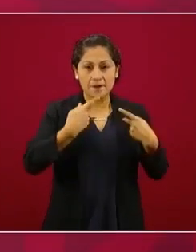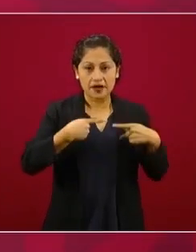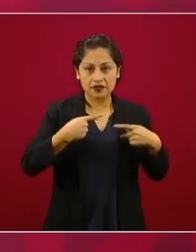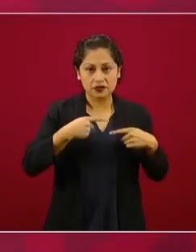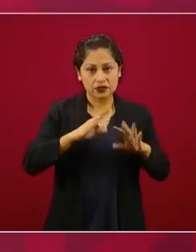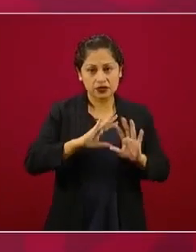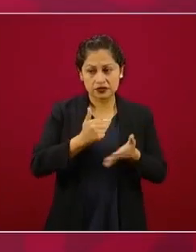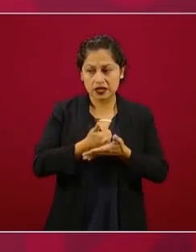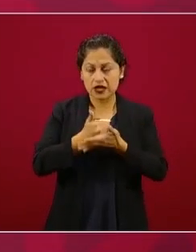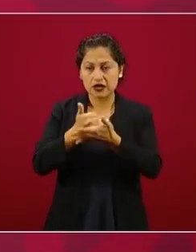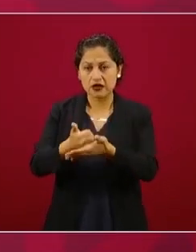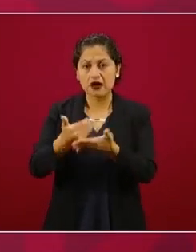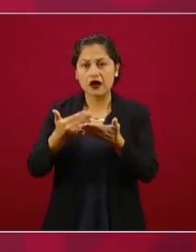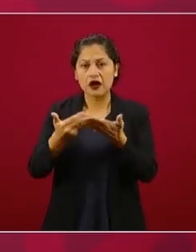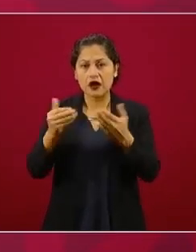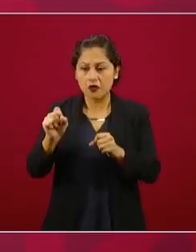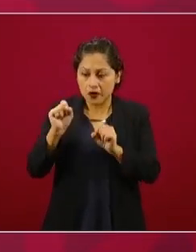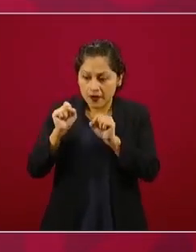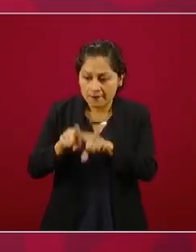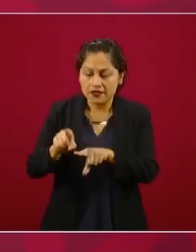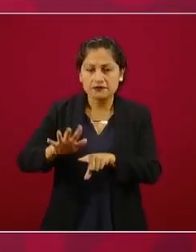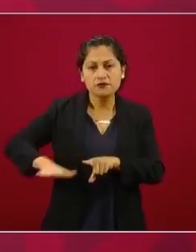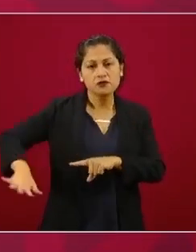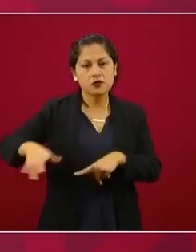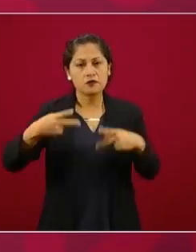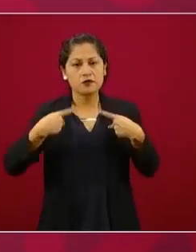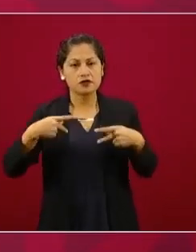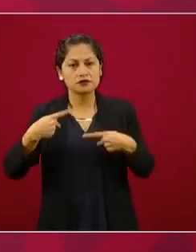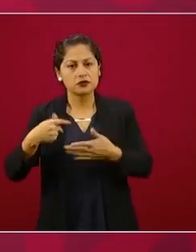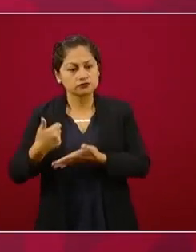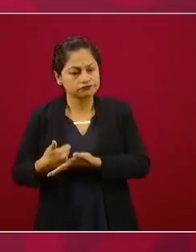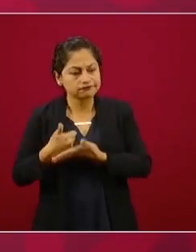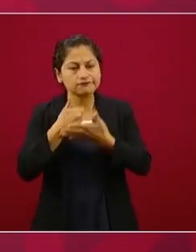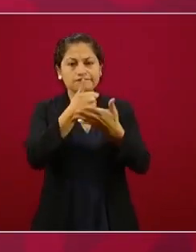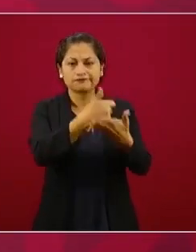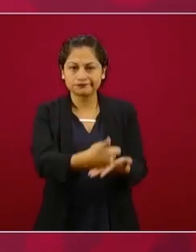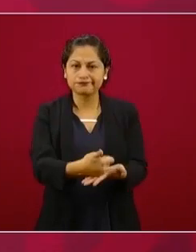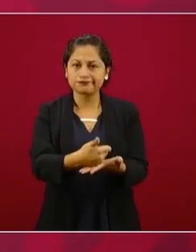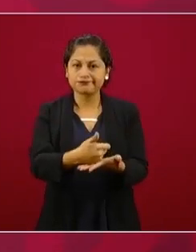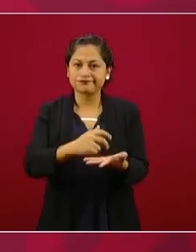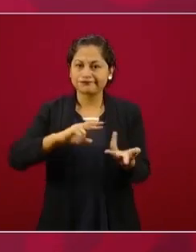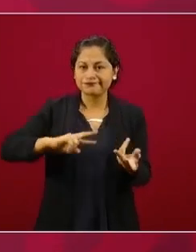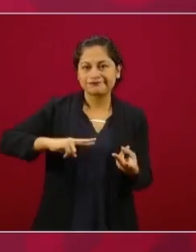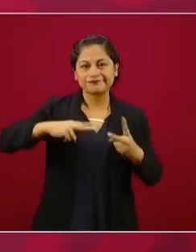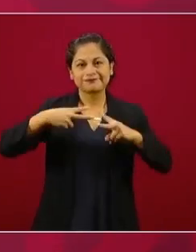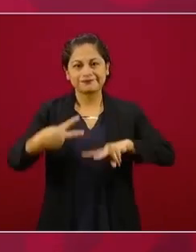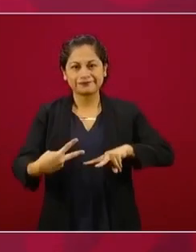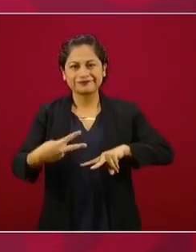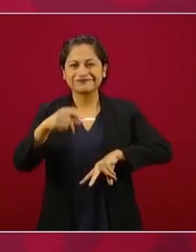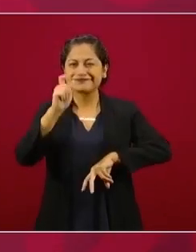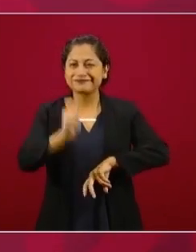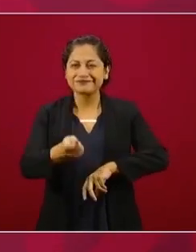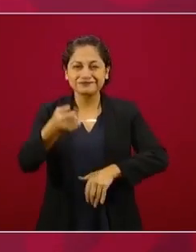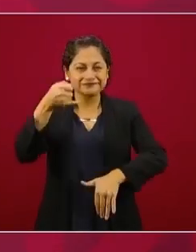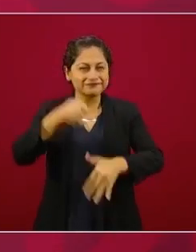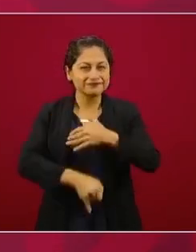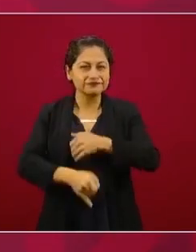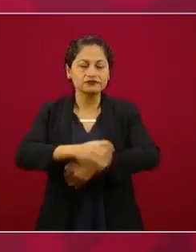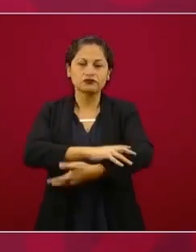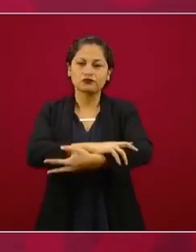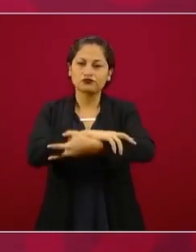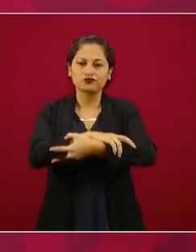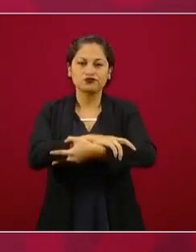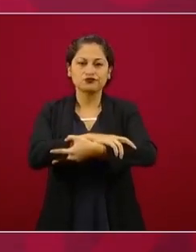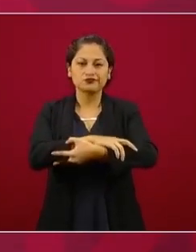pueblo. Esa es una muestra más de solidaridad. Nos da